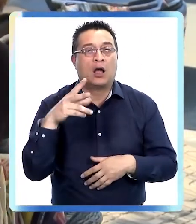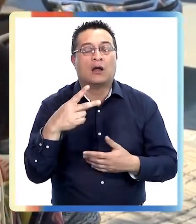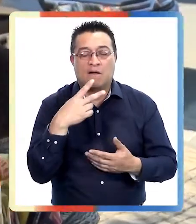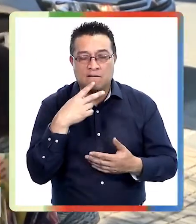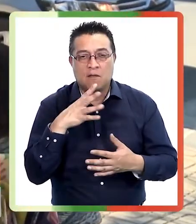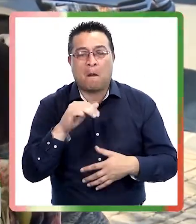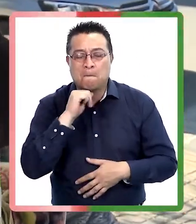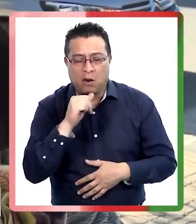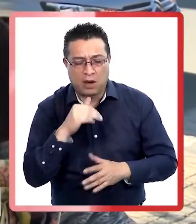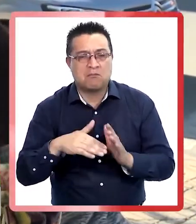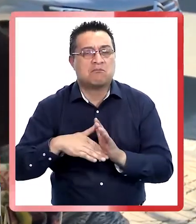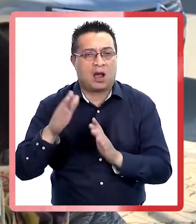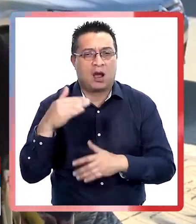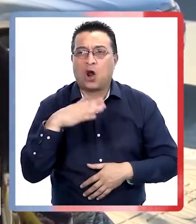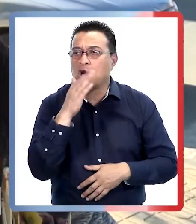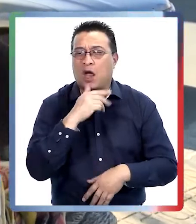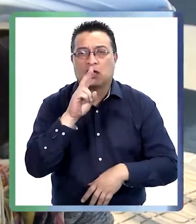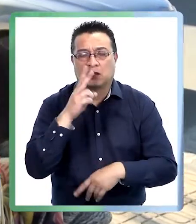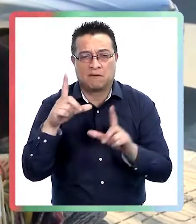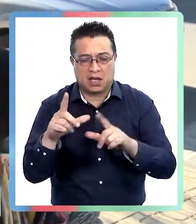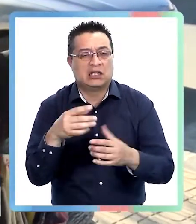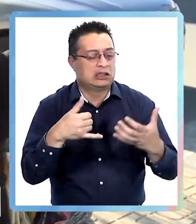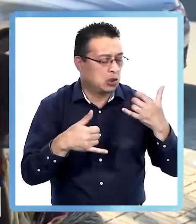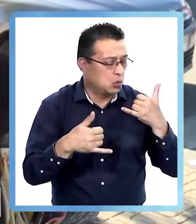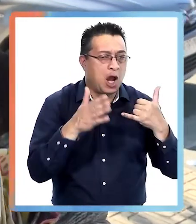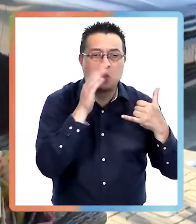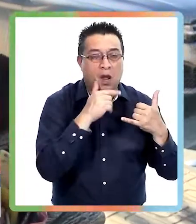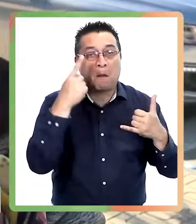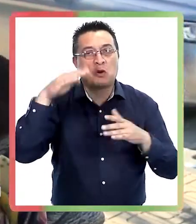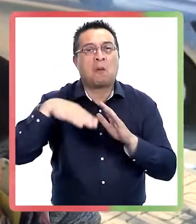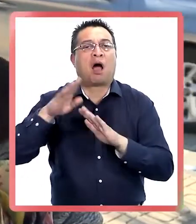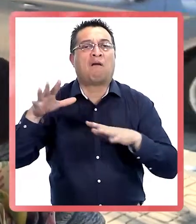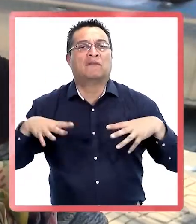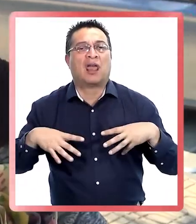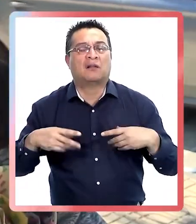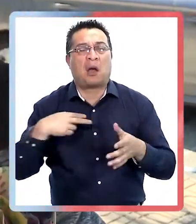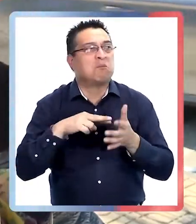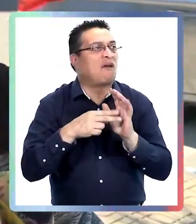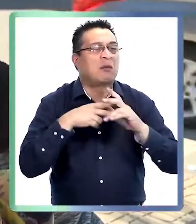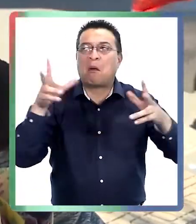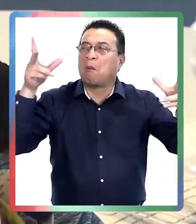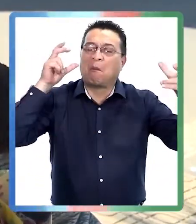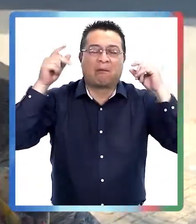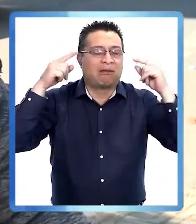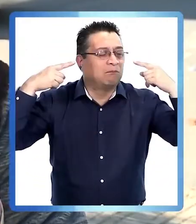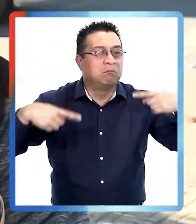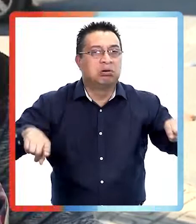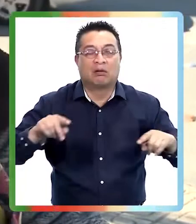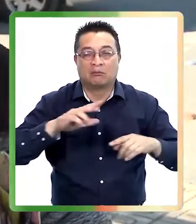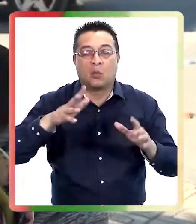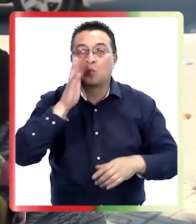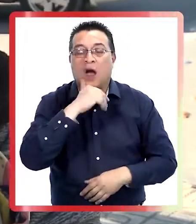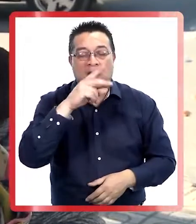más pobres, éramos pobres, no teníamos tele, no teníamos celular, pero éramos felices. No sabíamos de los problemas que hay ahora. Se perdió